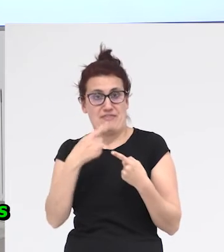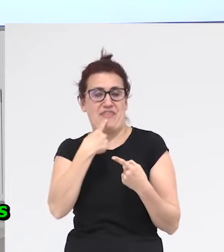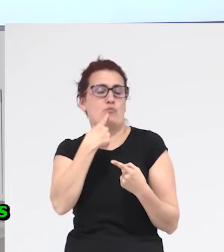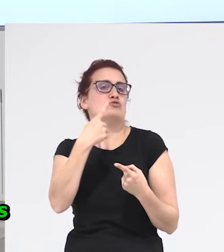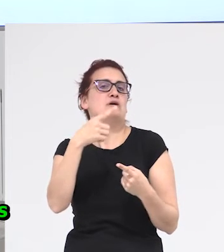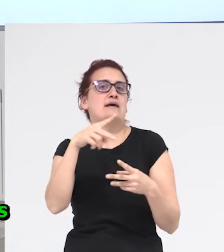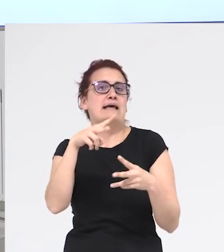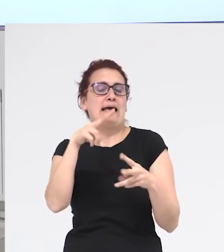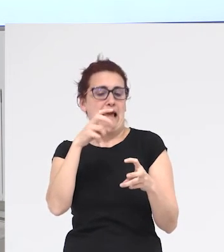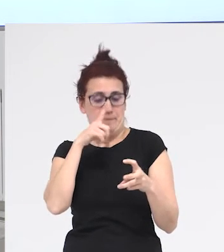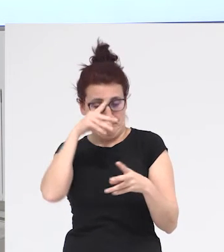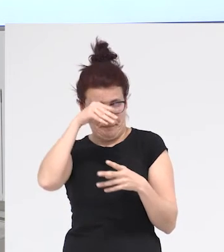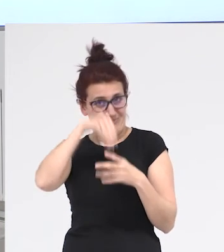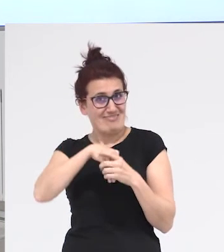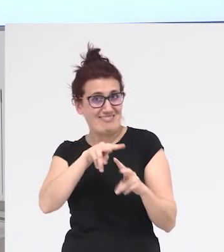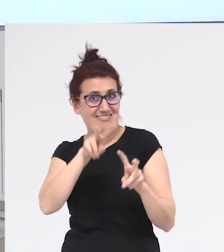estarían jugando para,